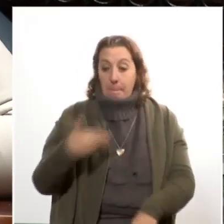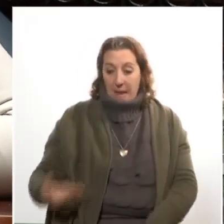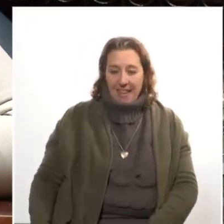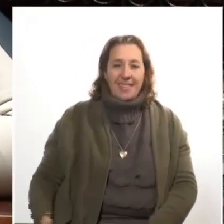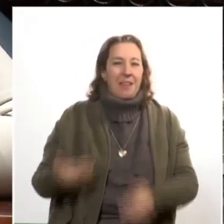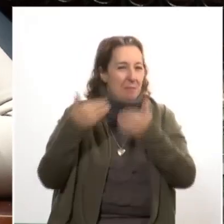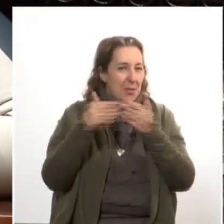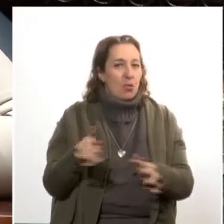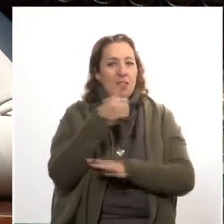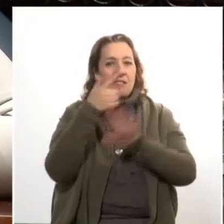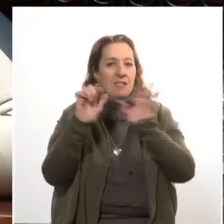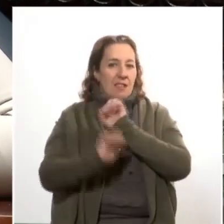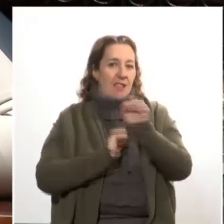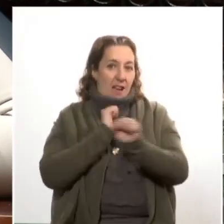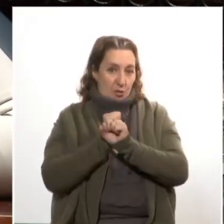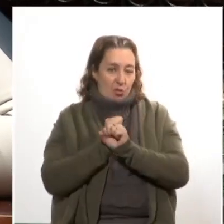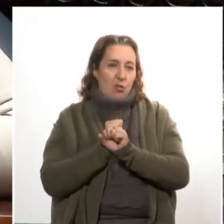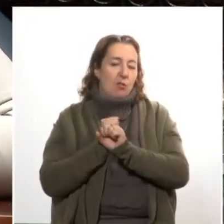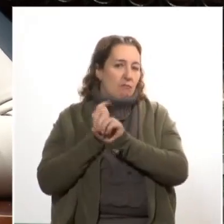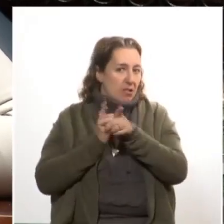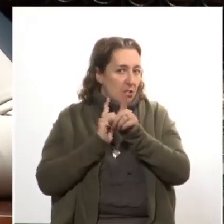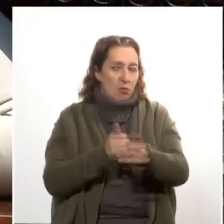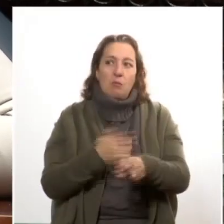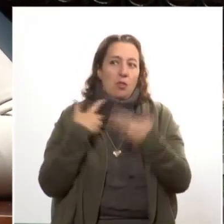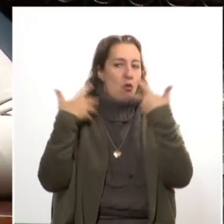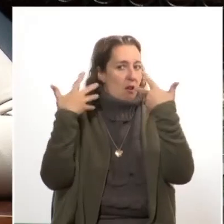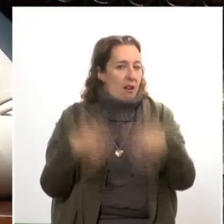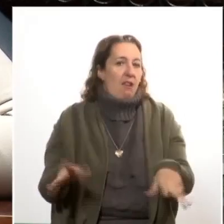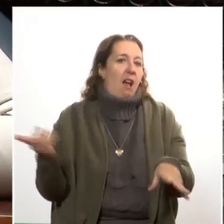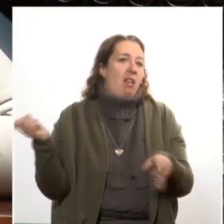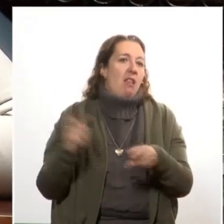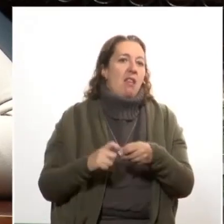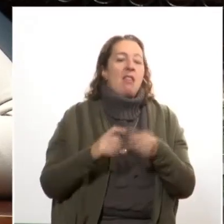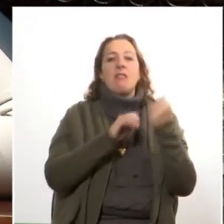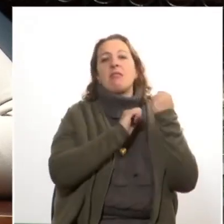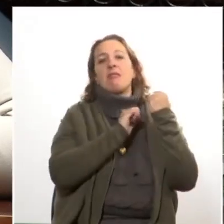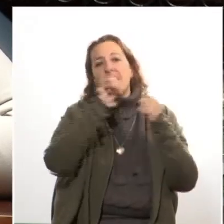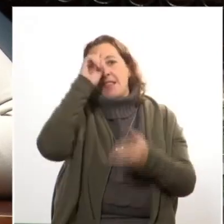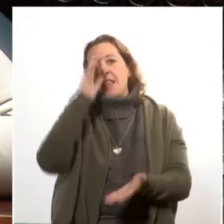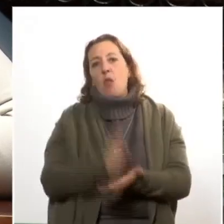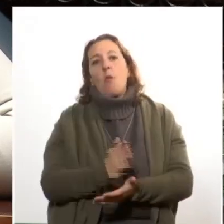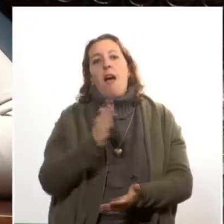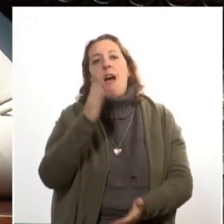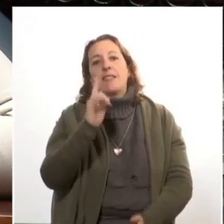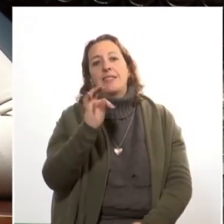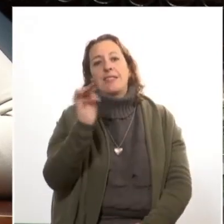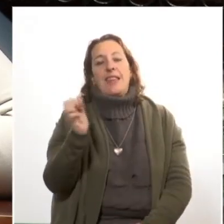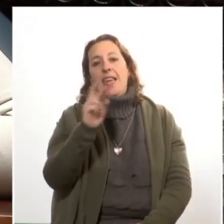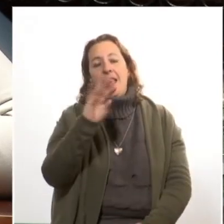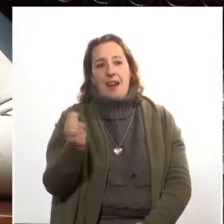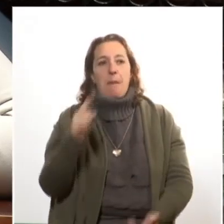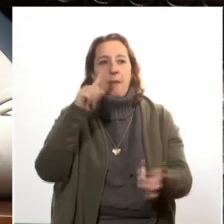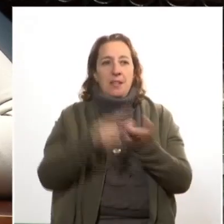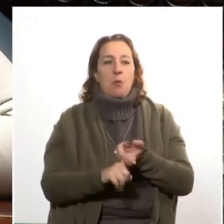años, padeció entonces la persecución por negarse a adherir a la dictadura de Gabriel Terra. Del matrimonio con Ramón Islas nació